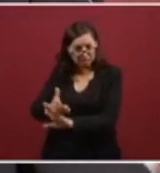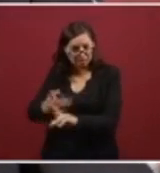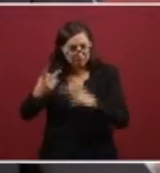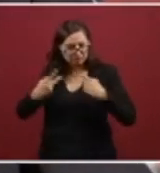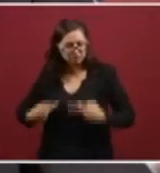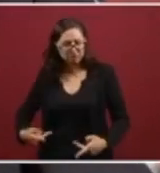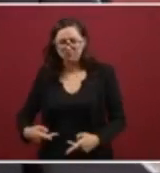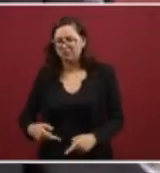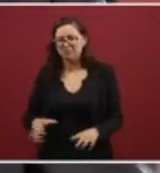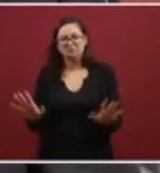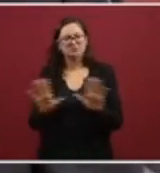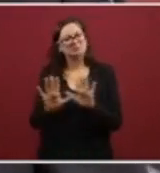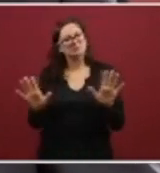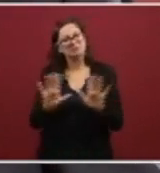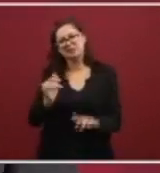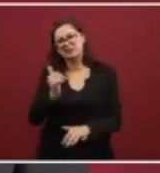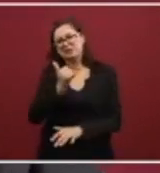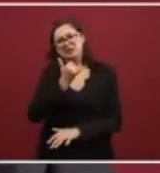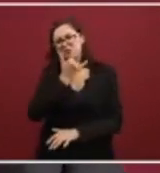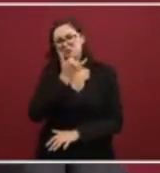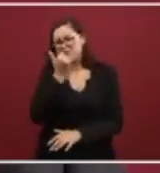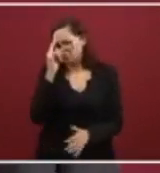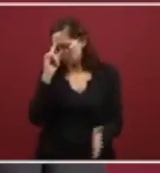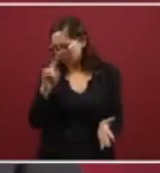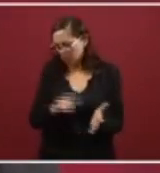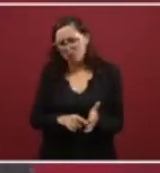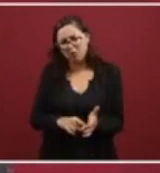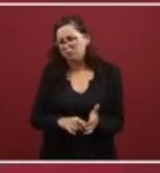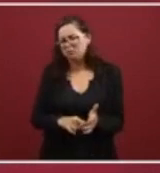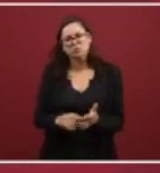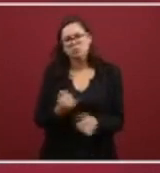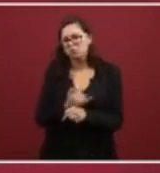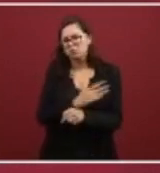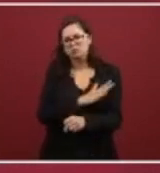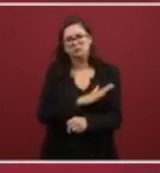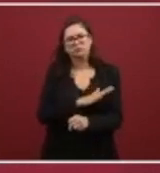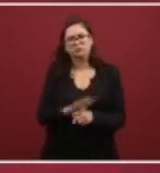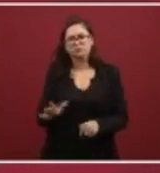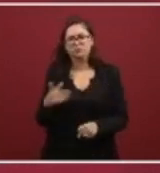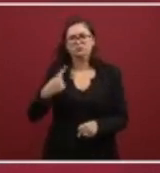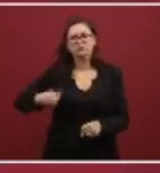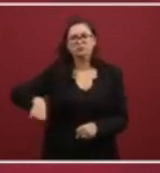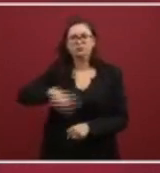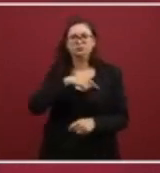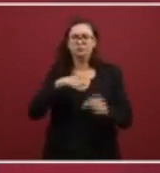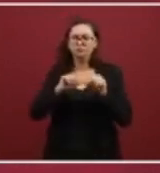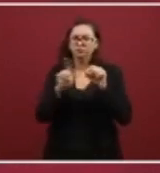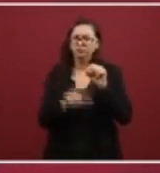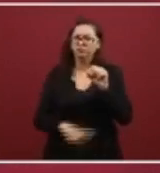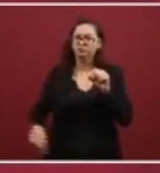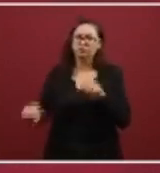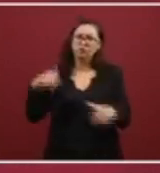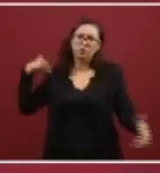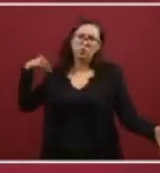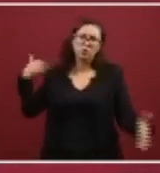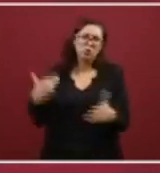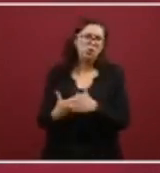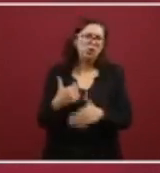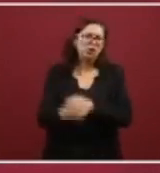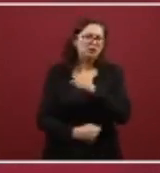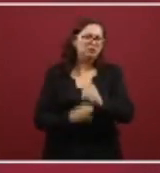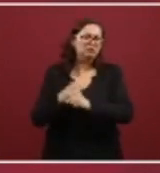país fuera en esa dirección, y no creo que lo vaya a hacer, porque tenemos una tradición solidaria muy fuerte y